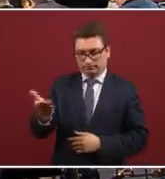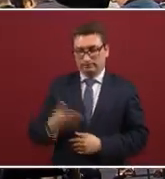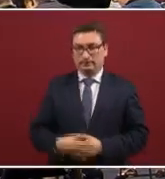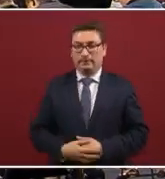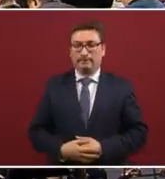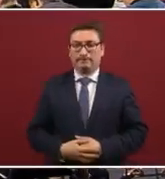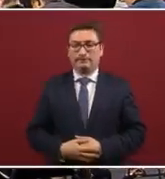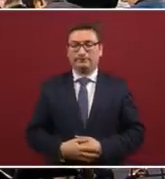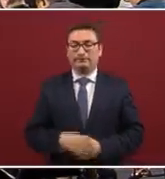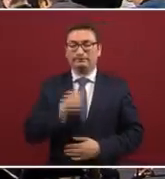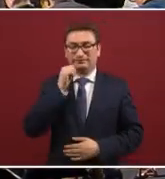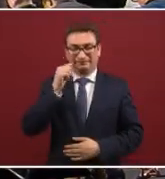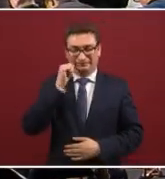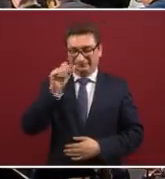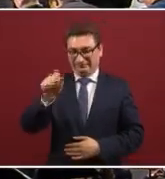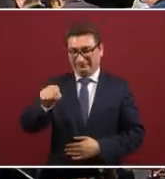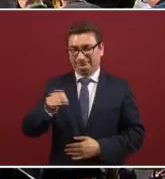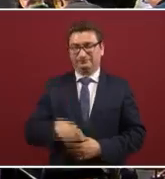de ayer.